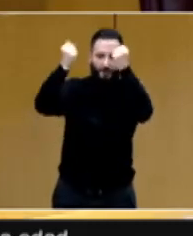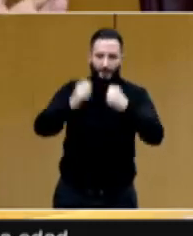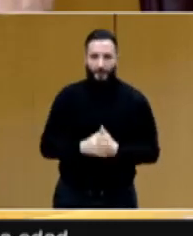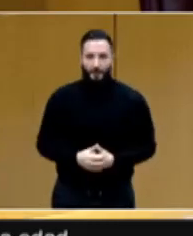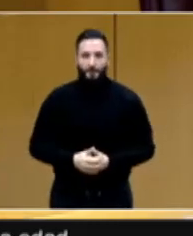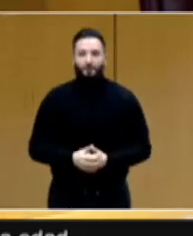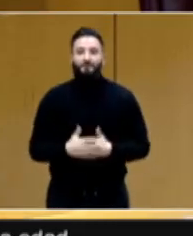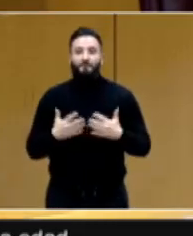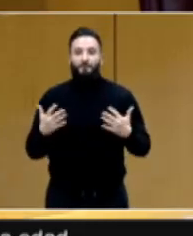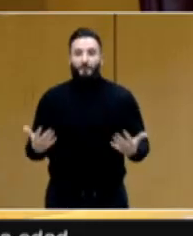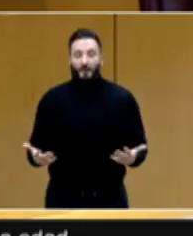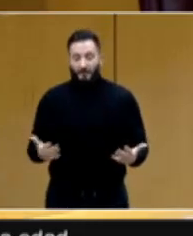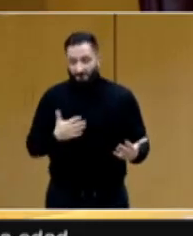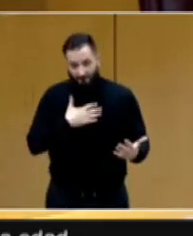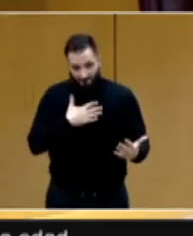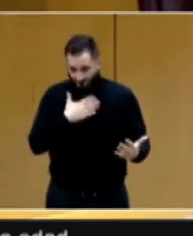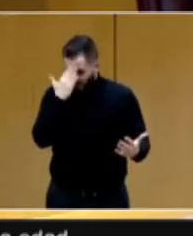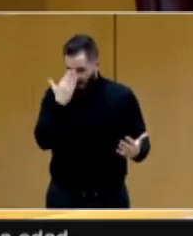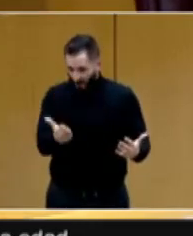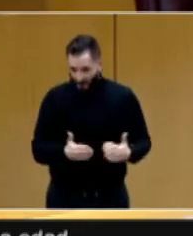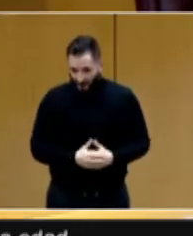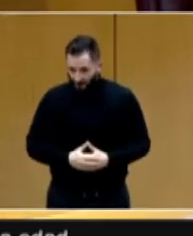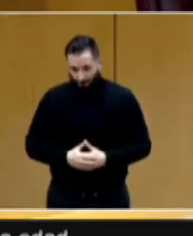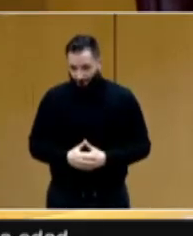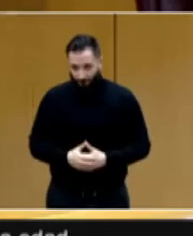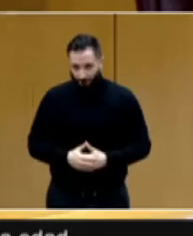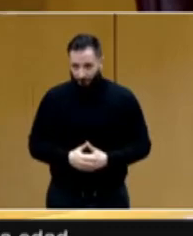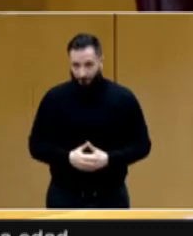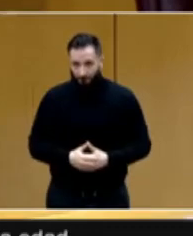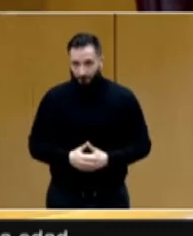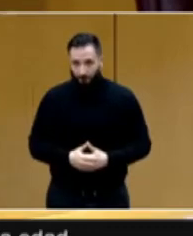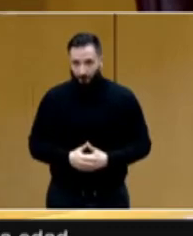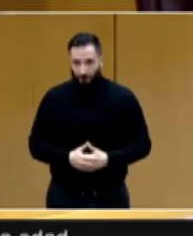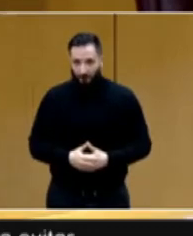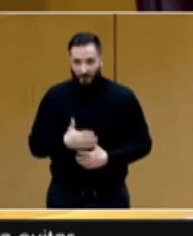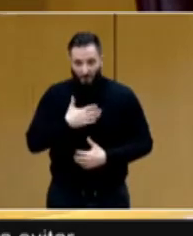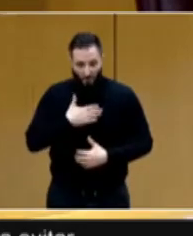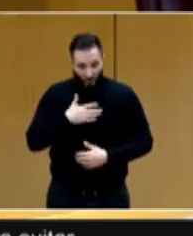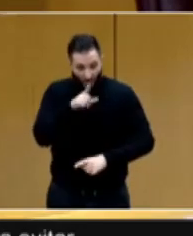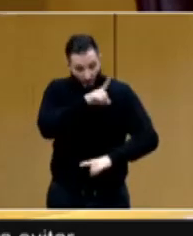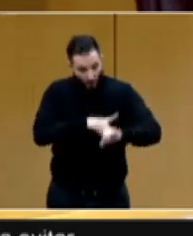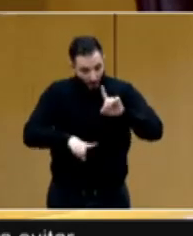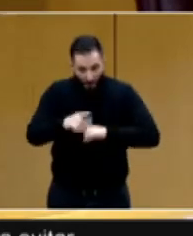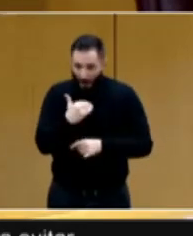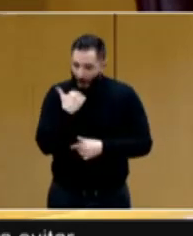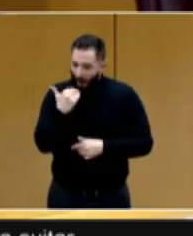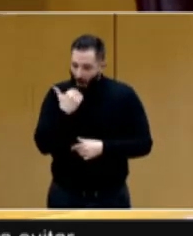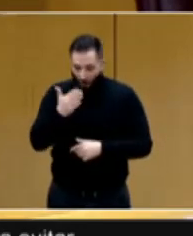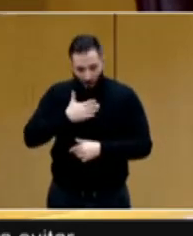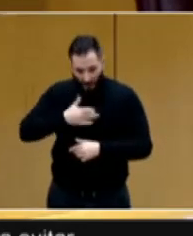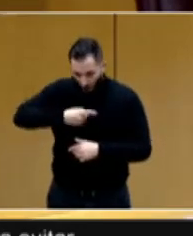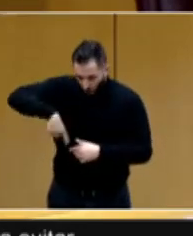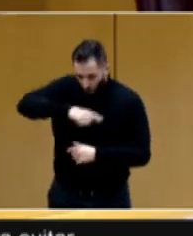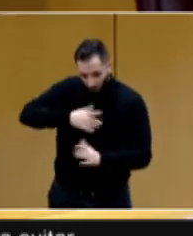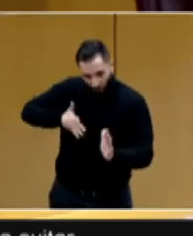yo la verdad es que no tengo ningún prurito de tener que explicar hoy que nosotros estamos conviviendo con